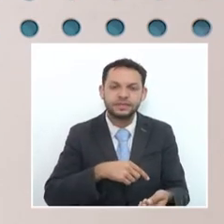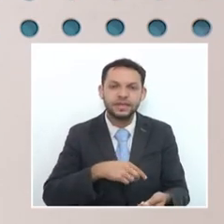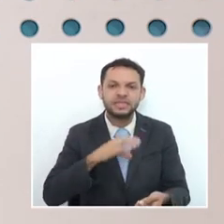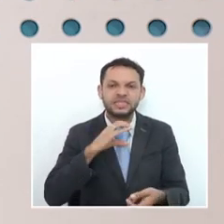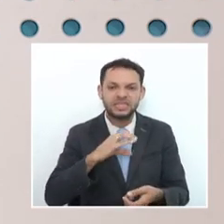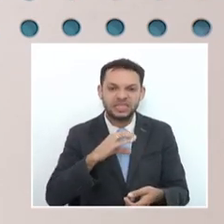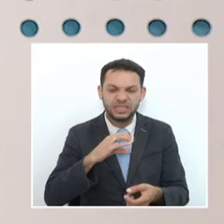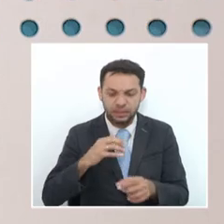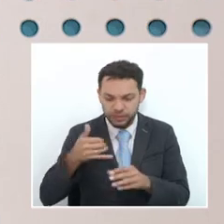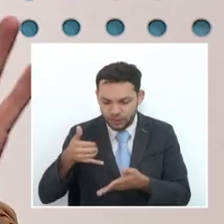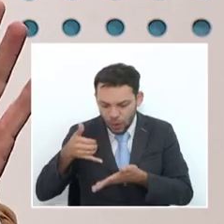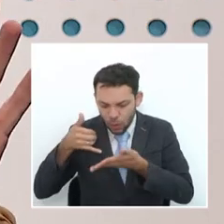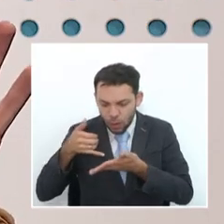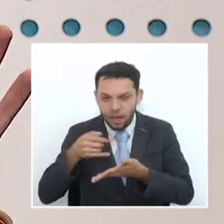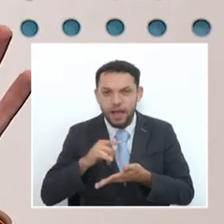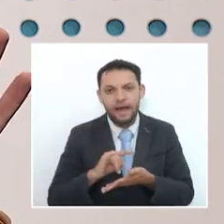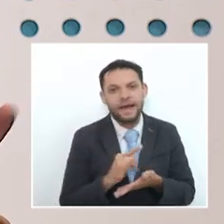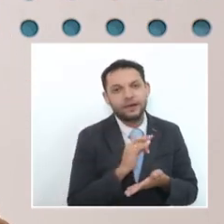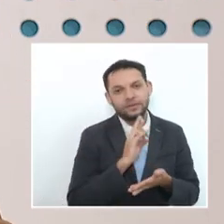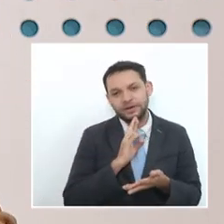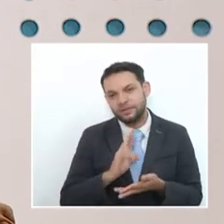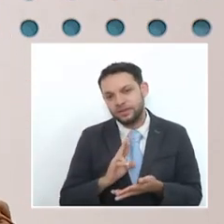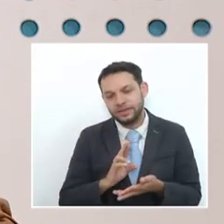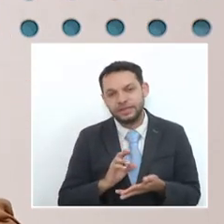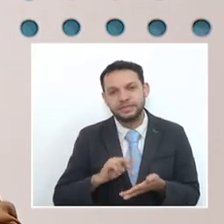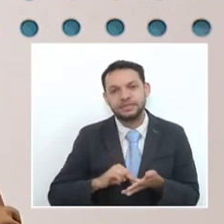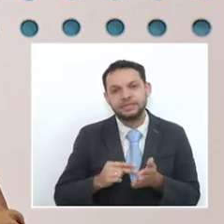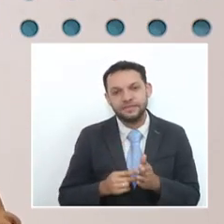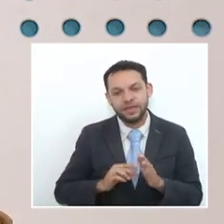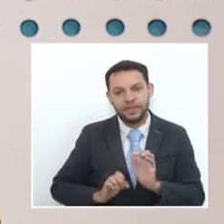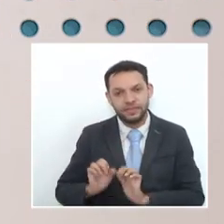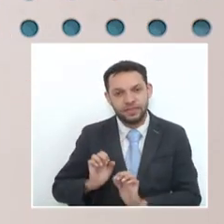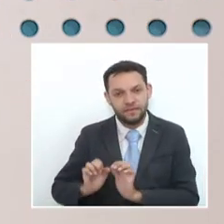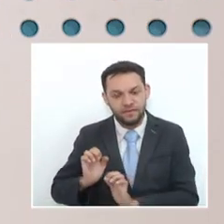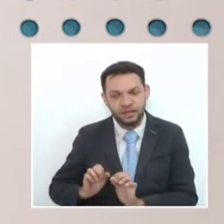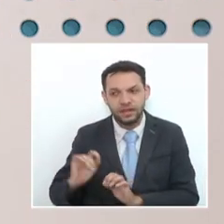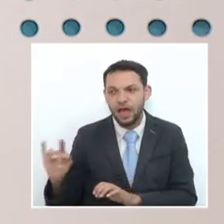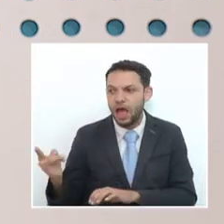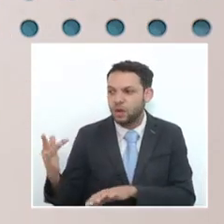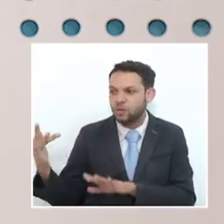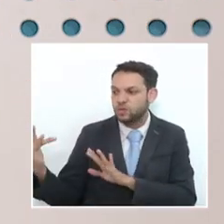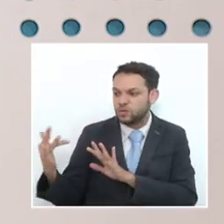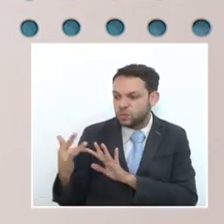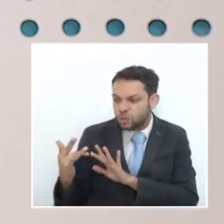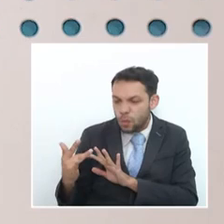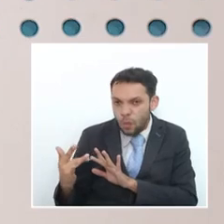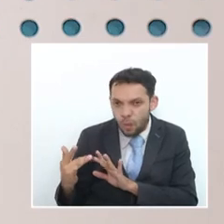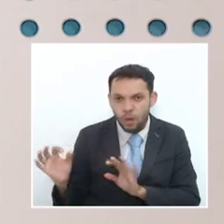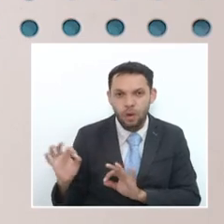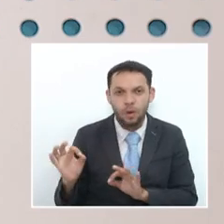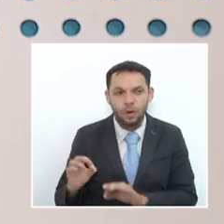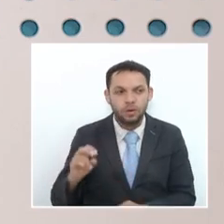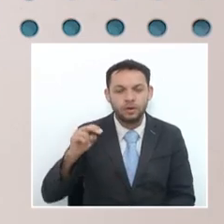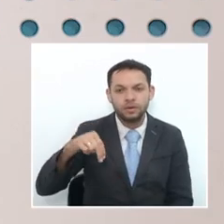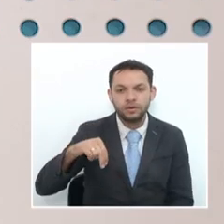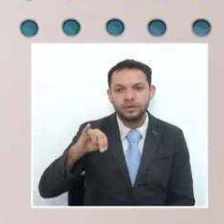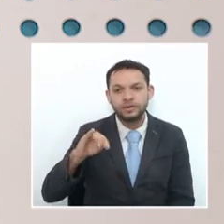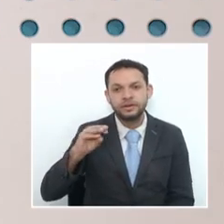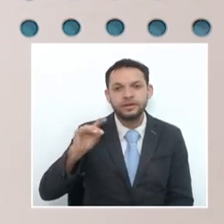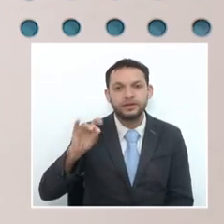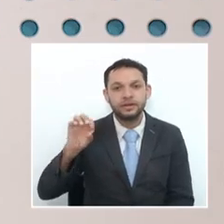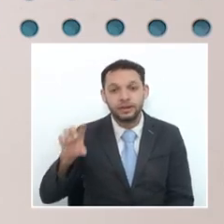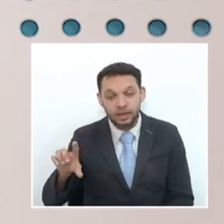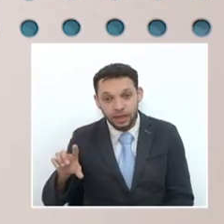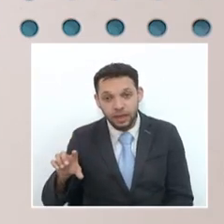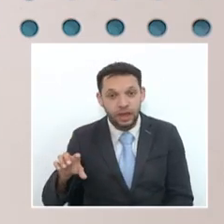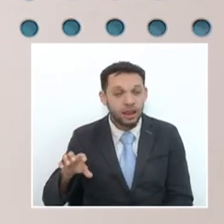como respuesta a algo, el contacto con algo, puede ser el níquel de la fantasía, o